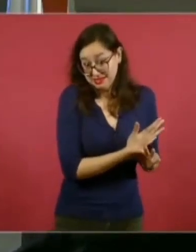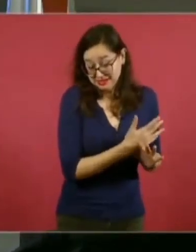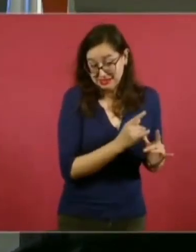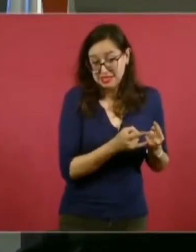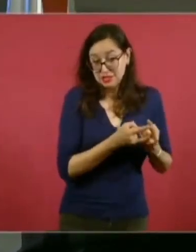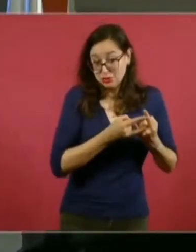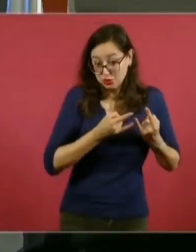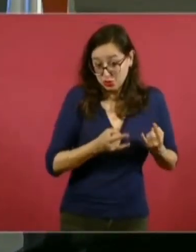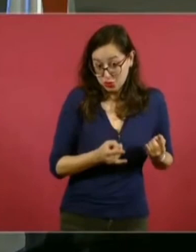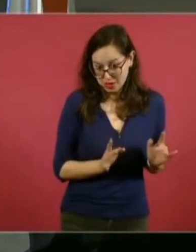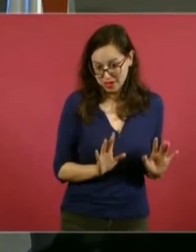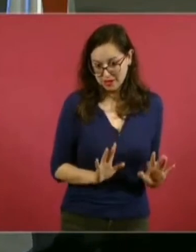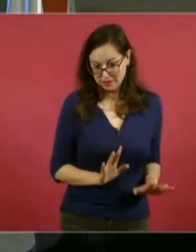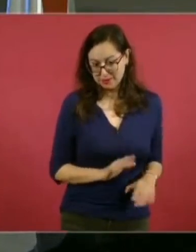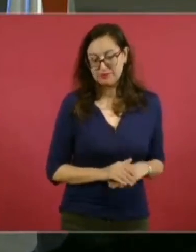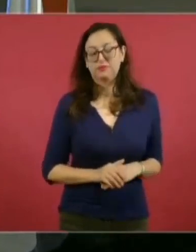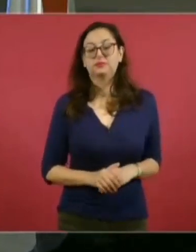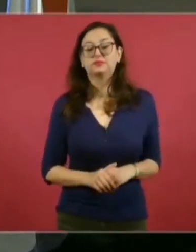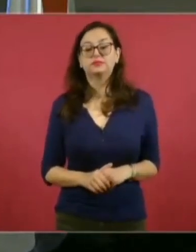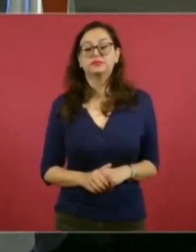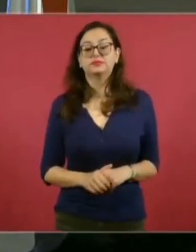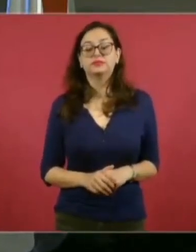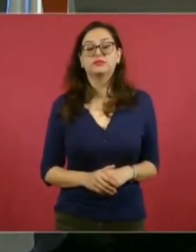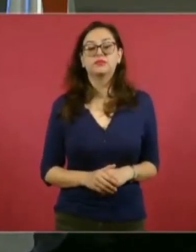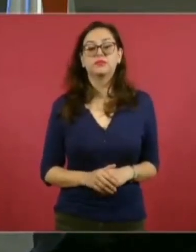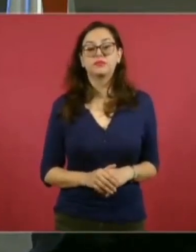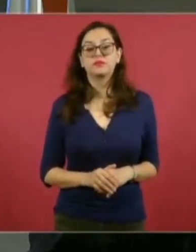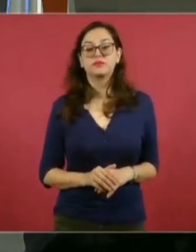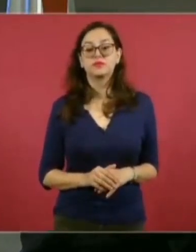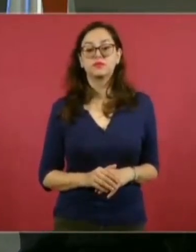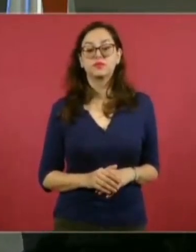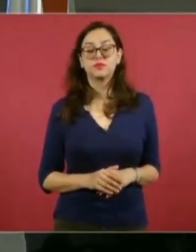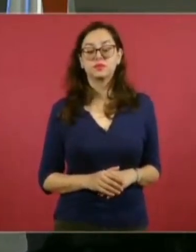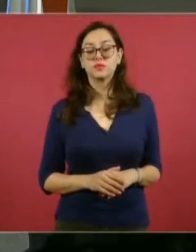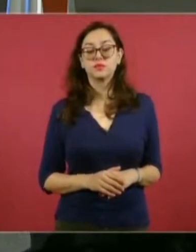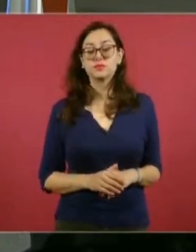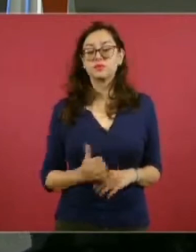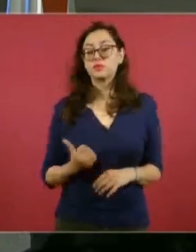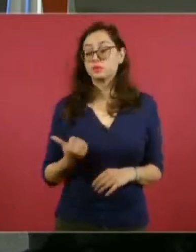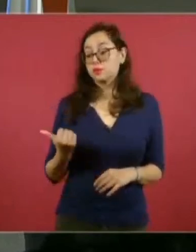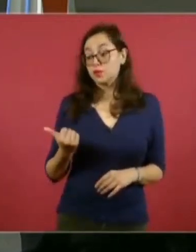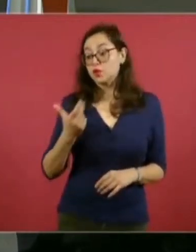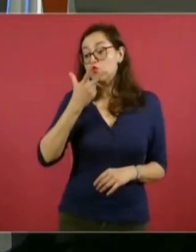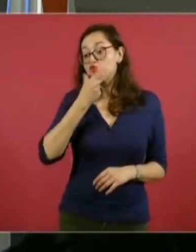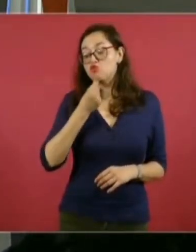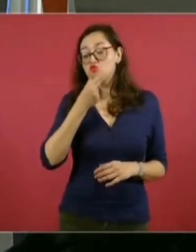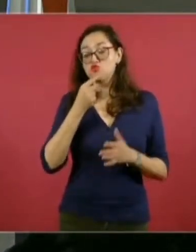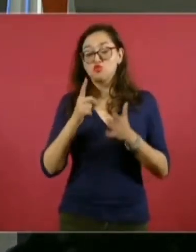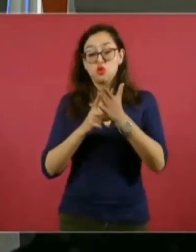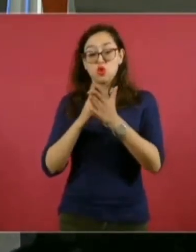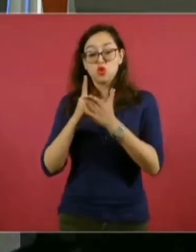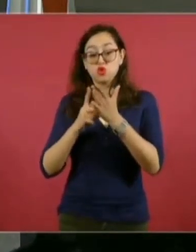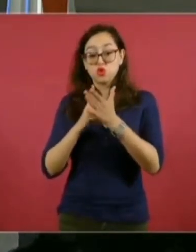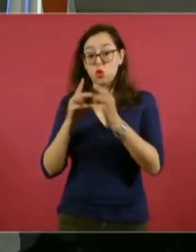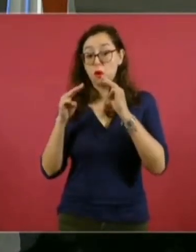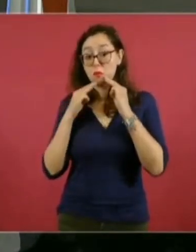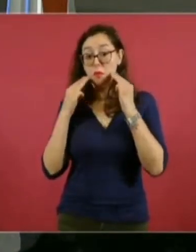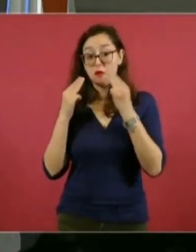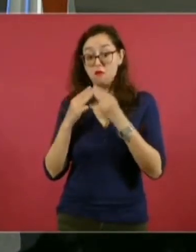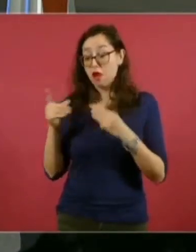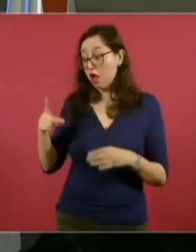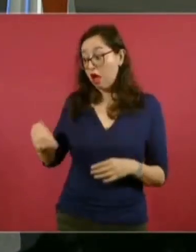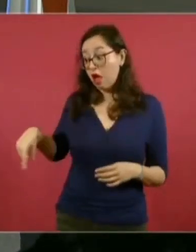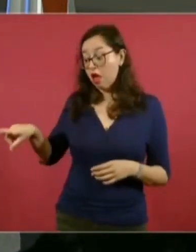Según habría contado el capo a sus conocidos de confianza, su gente no intervino en la